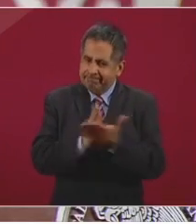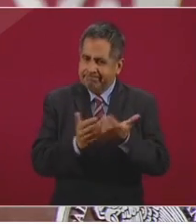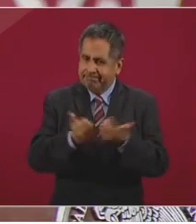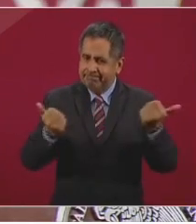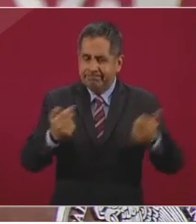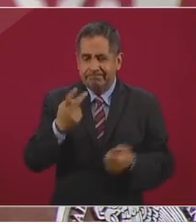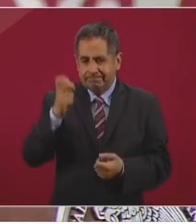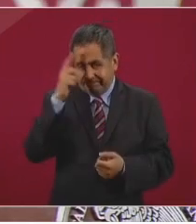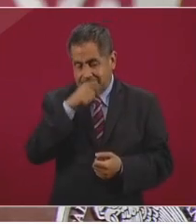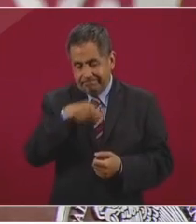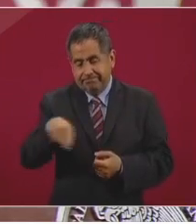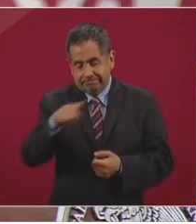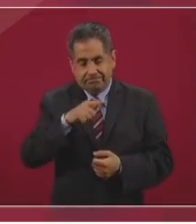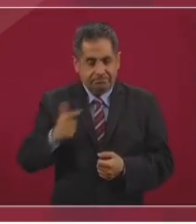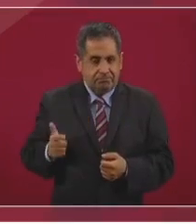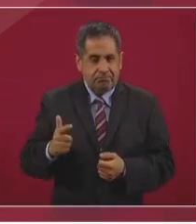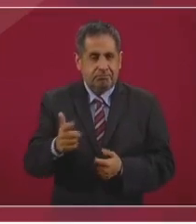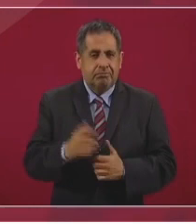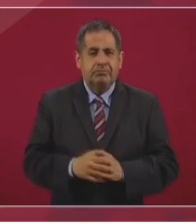dificultado las cosas, porque